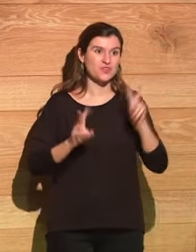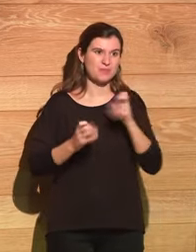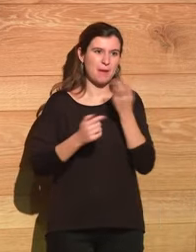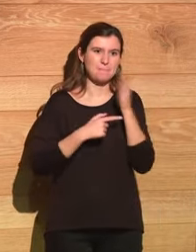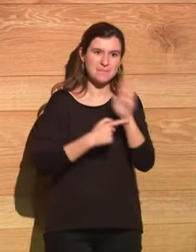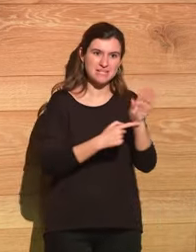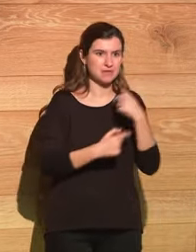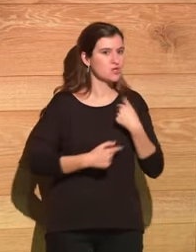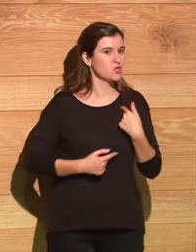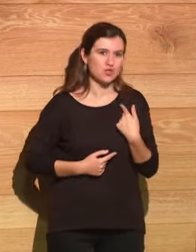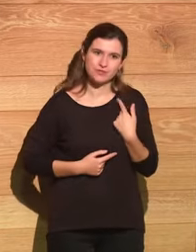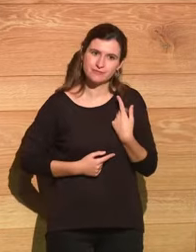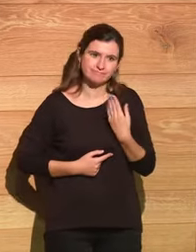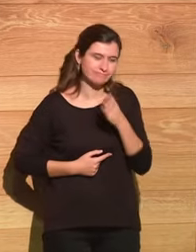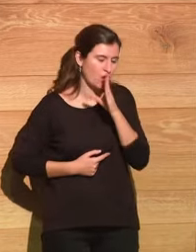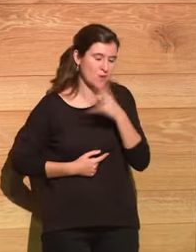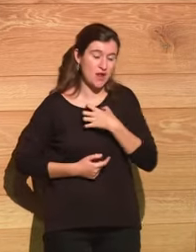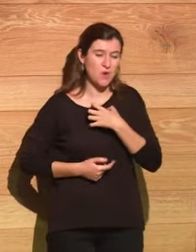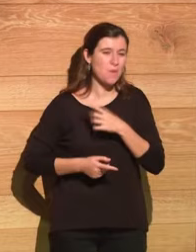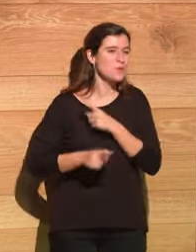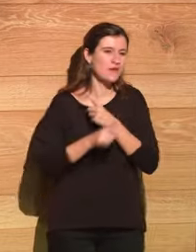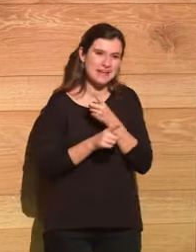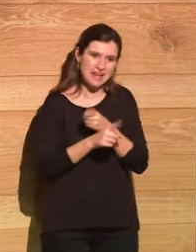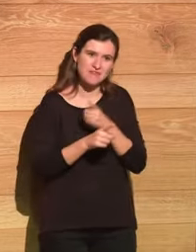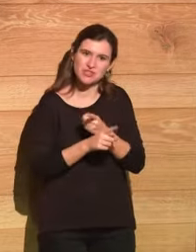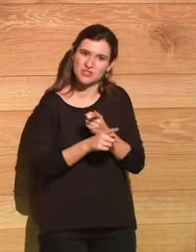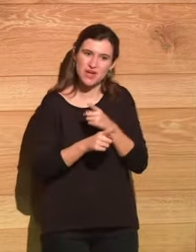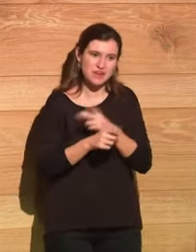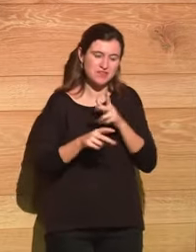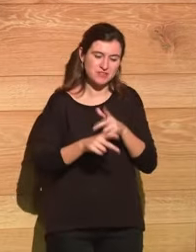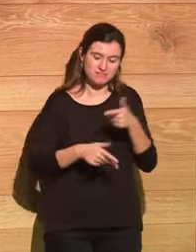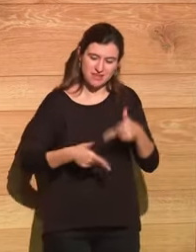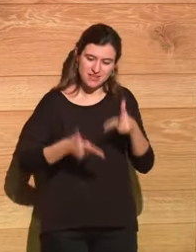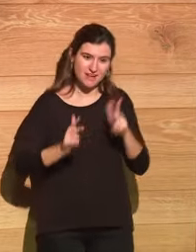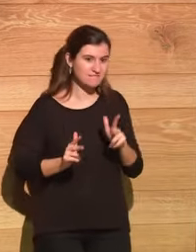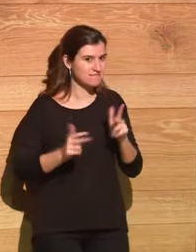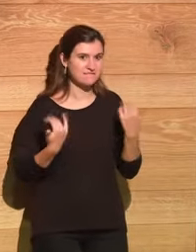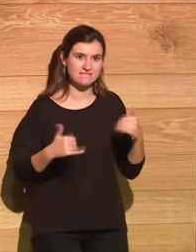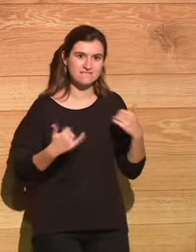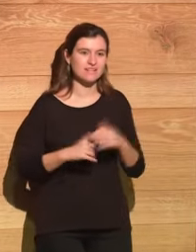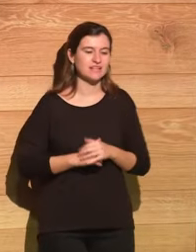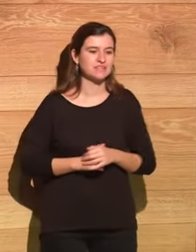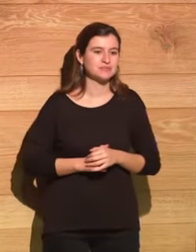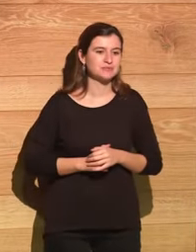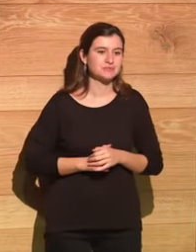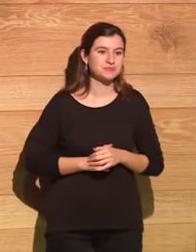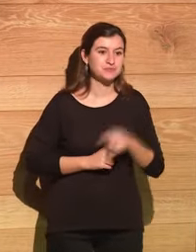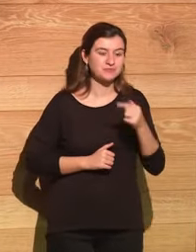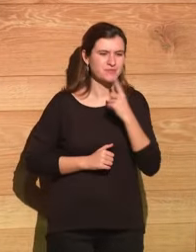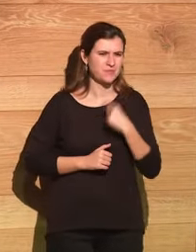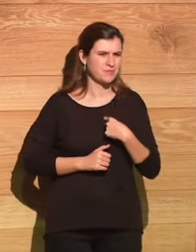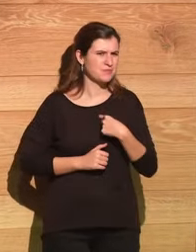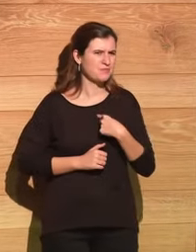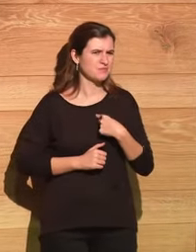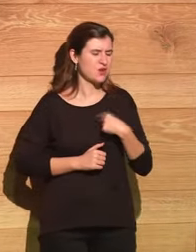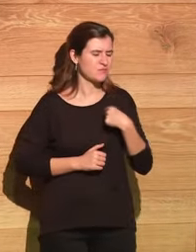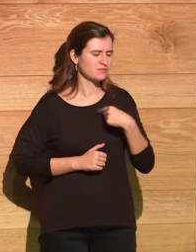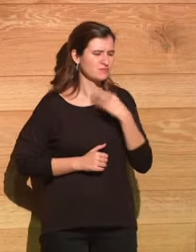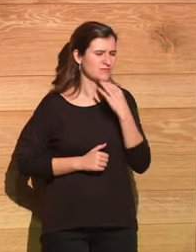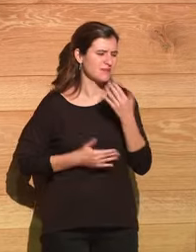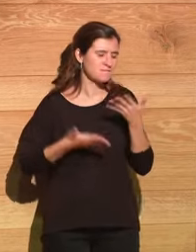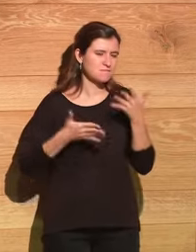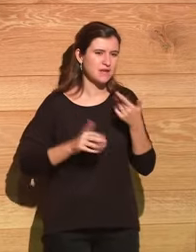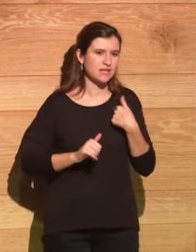tenía un cierto nerviosismo. Esto impone estar aquí sentado. Y me ha dicho Alejandro algo que me ha encantado.